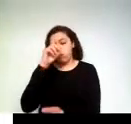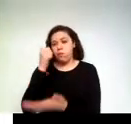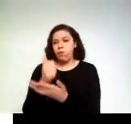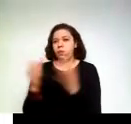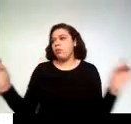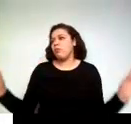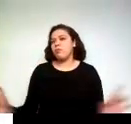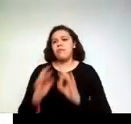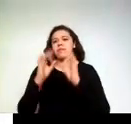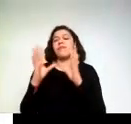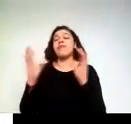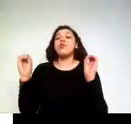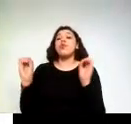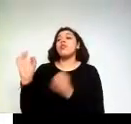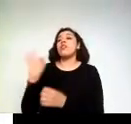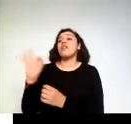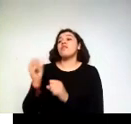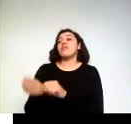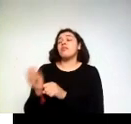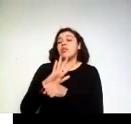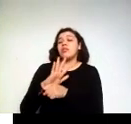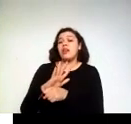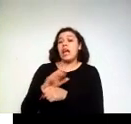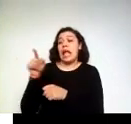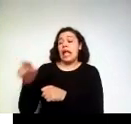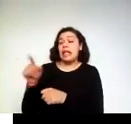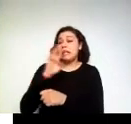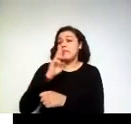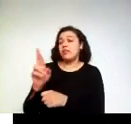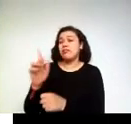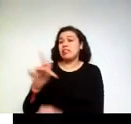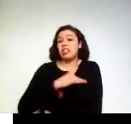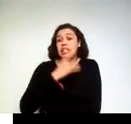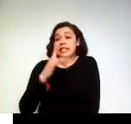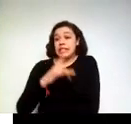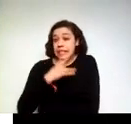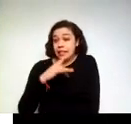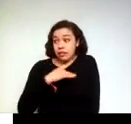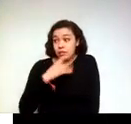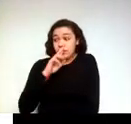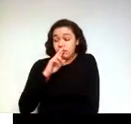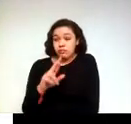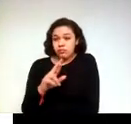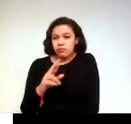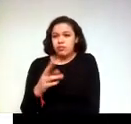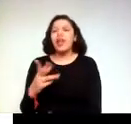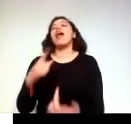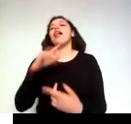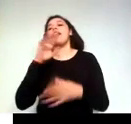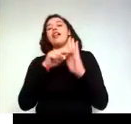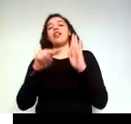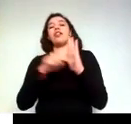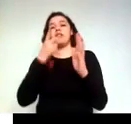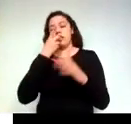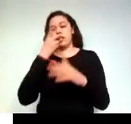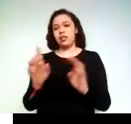situación o si puede ser derivado de la pandemia, él te va a contestar lo que siente en ese momento. el instrumento que nos da la norma nos ayuda a